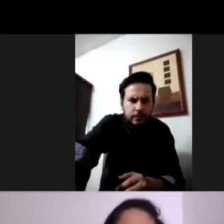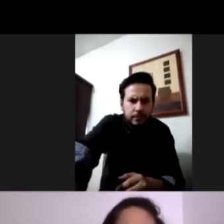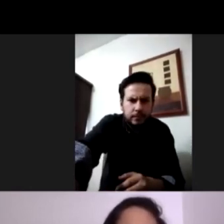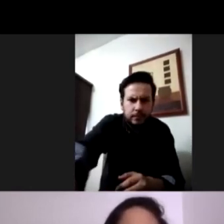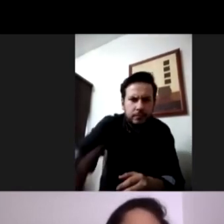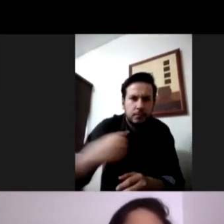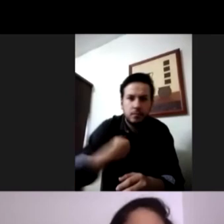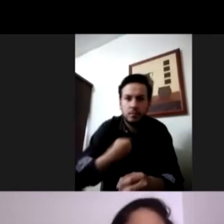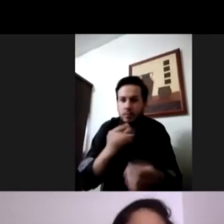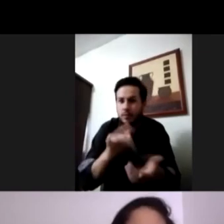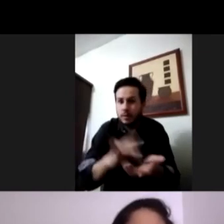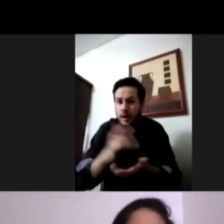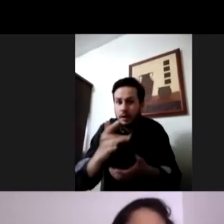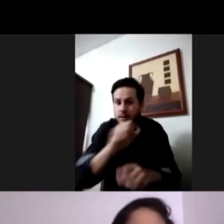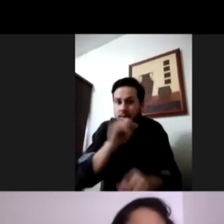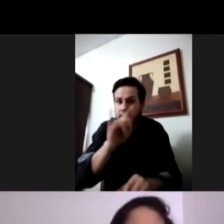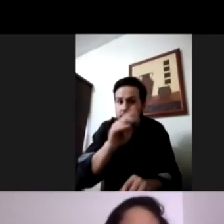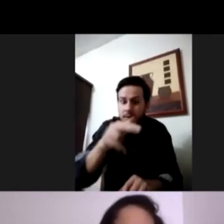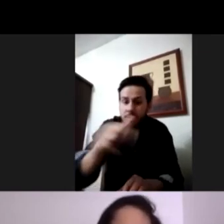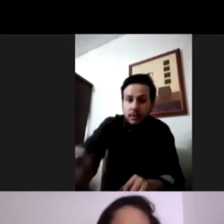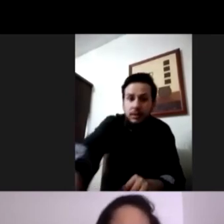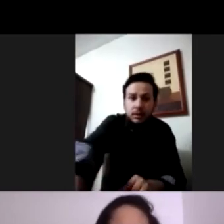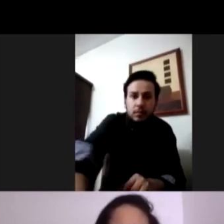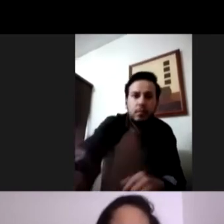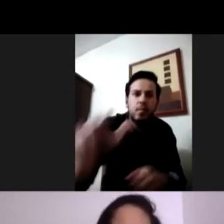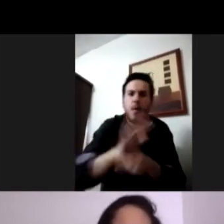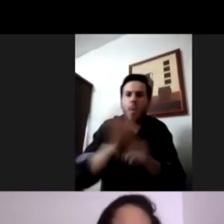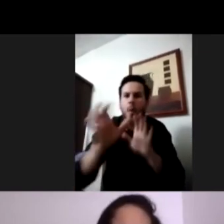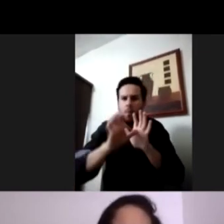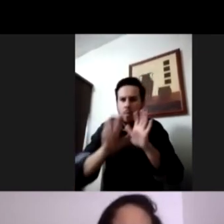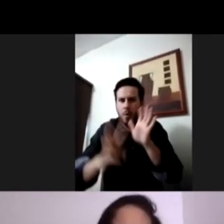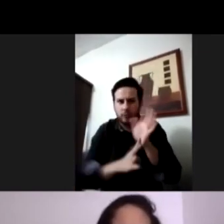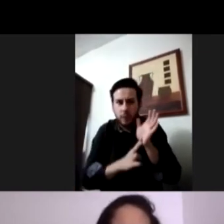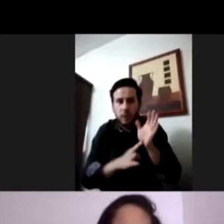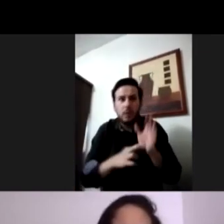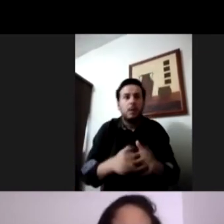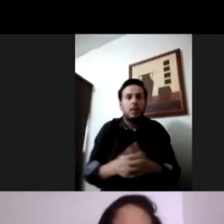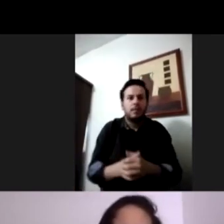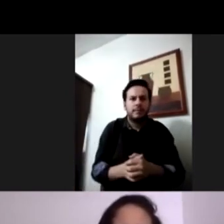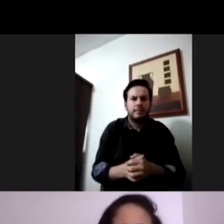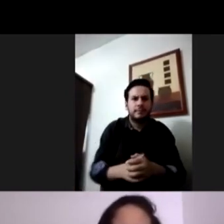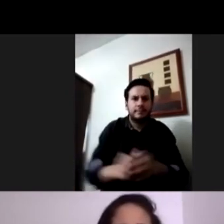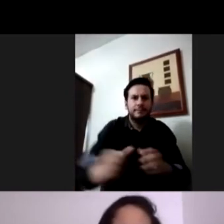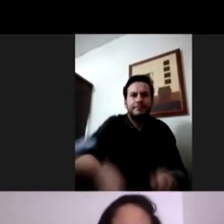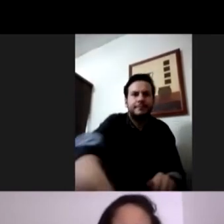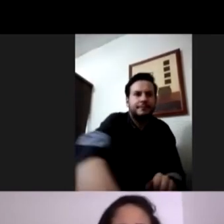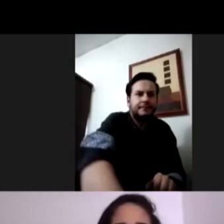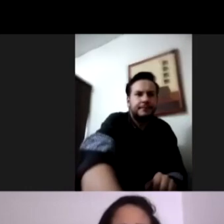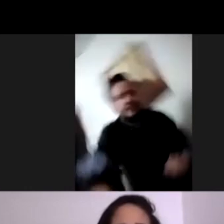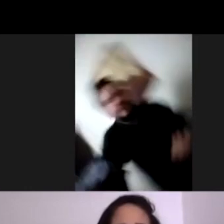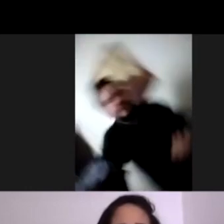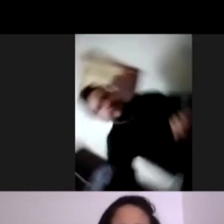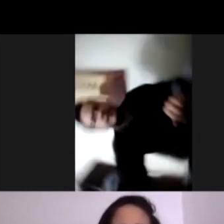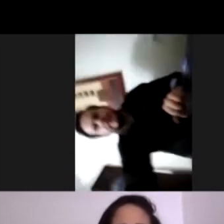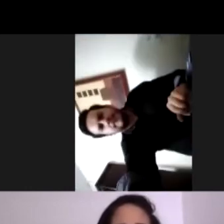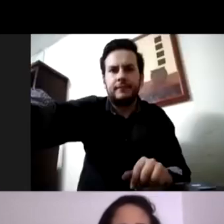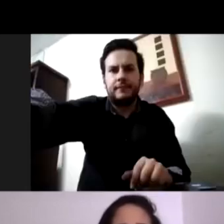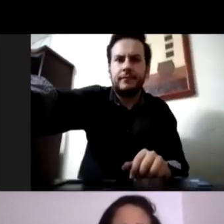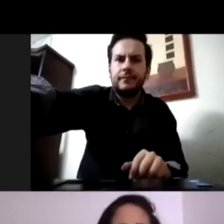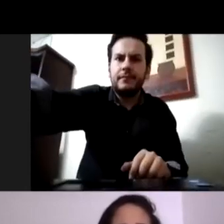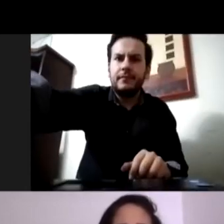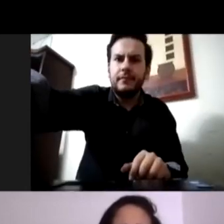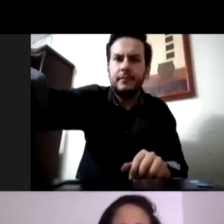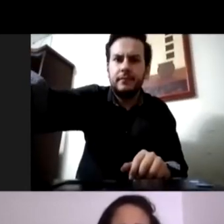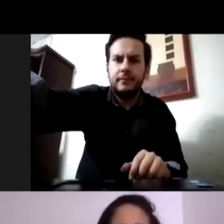la invitación, por la convocatoria a este conversatorio. Pues, siguiendo